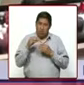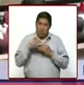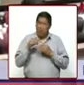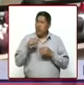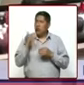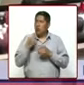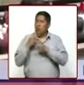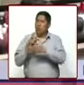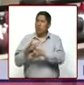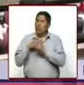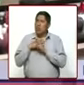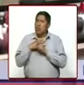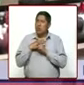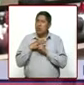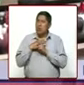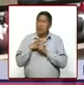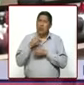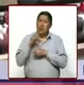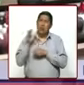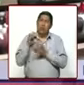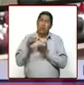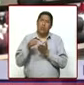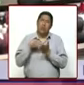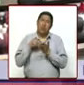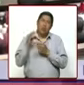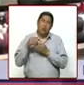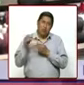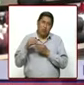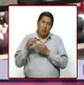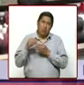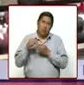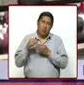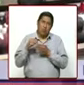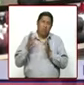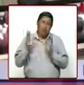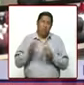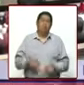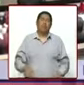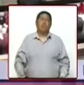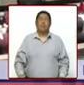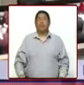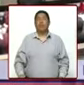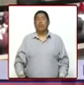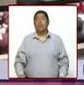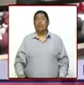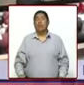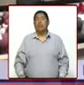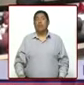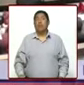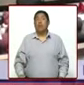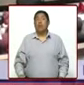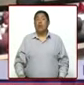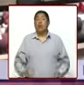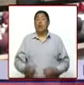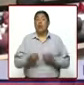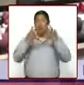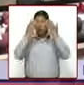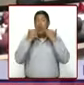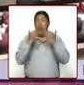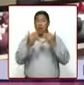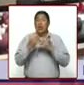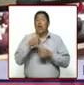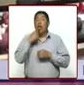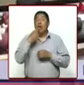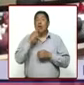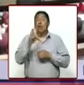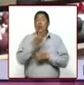dólares y el otro es un crédito de 100 millones de dólares. Estaríamos hablando de 175 millones de dólares. Perfecto, muchas gracias. Eran las